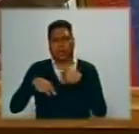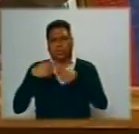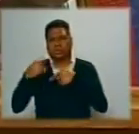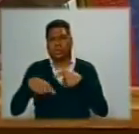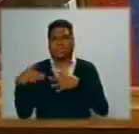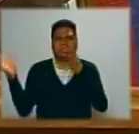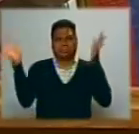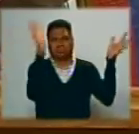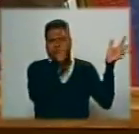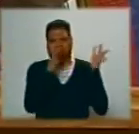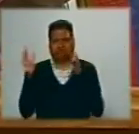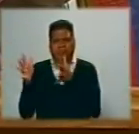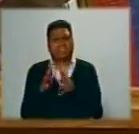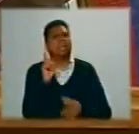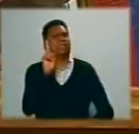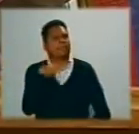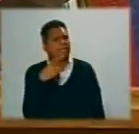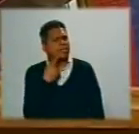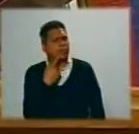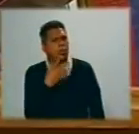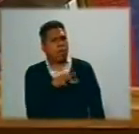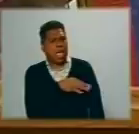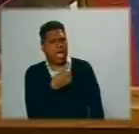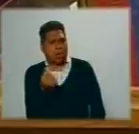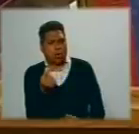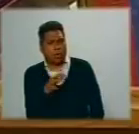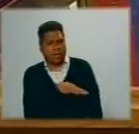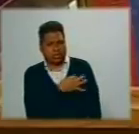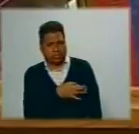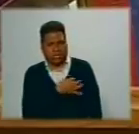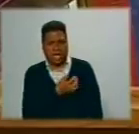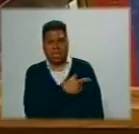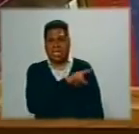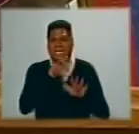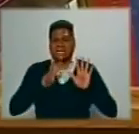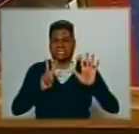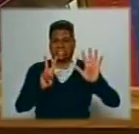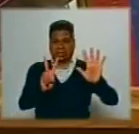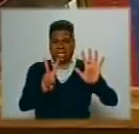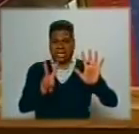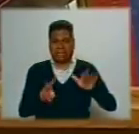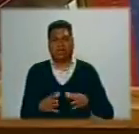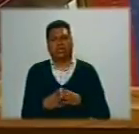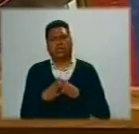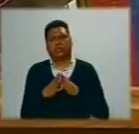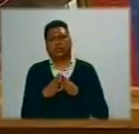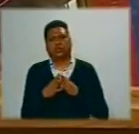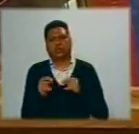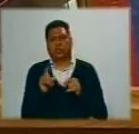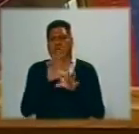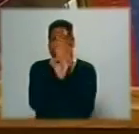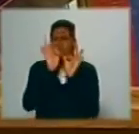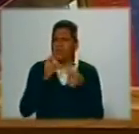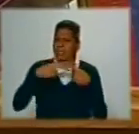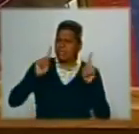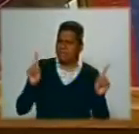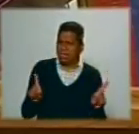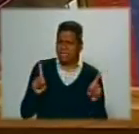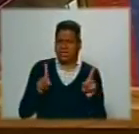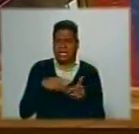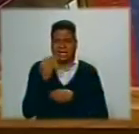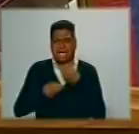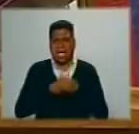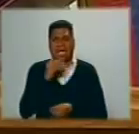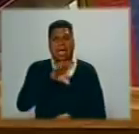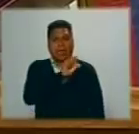ambientales, sociales y económicas que tienen sus decisiones. 7. Promover medios alternativos para la solución de conflictos generados en el acceso